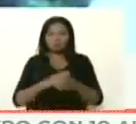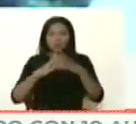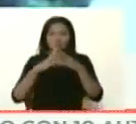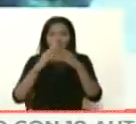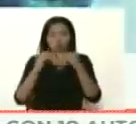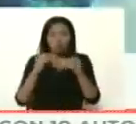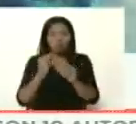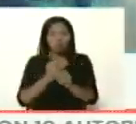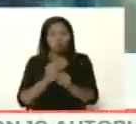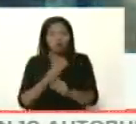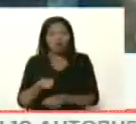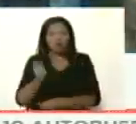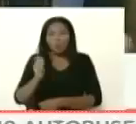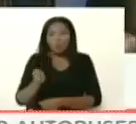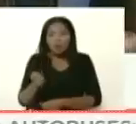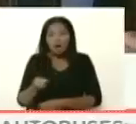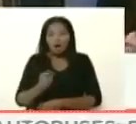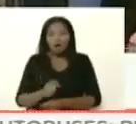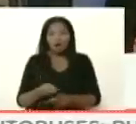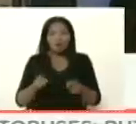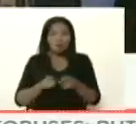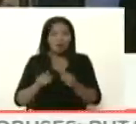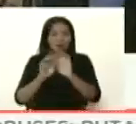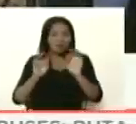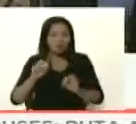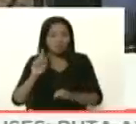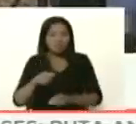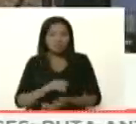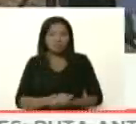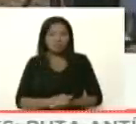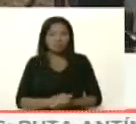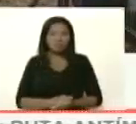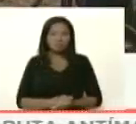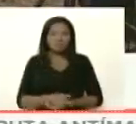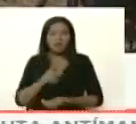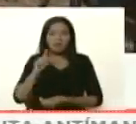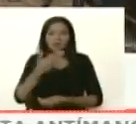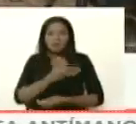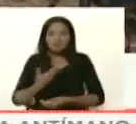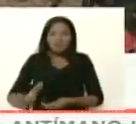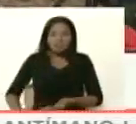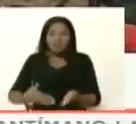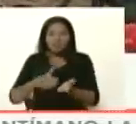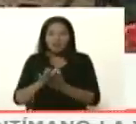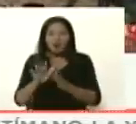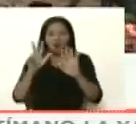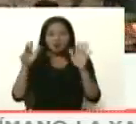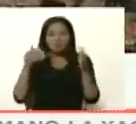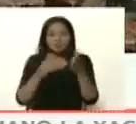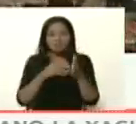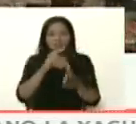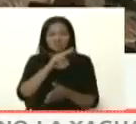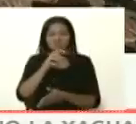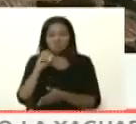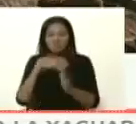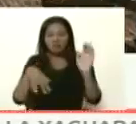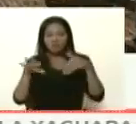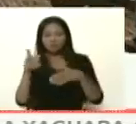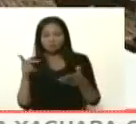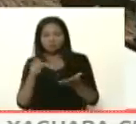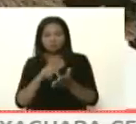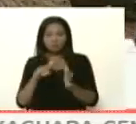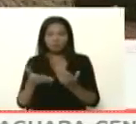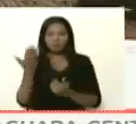trabajadores, jubilados y pensionados. Pensionados. También, presidente, sobre esos 8.214 participaron